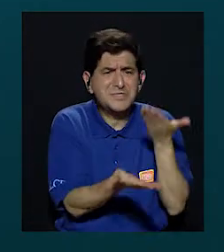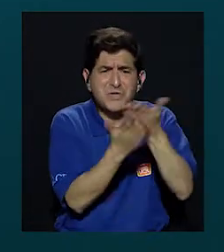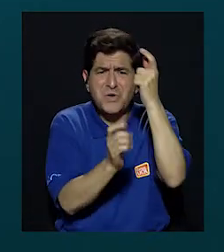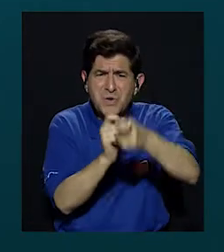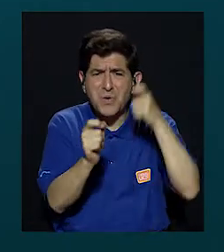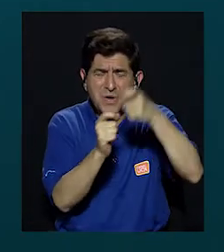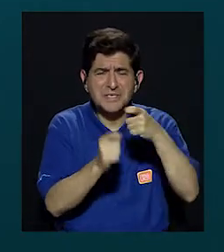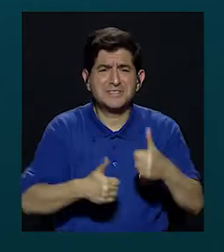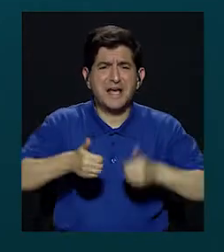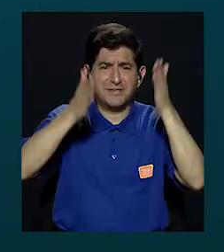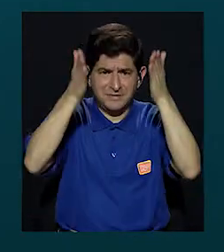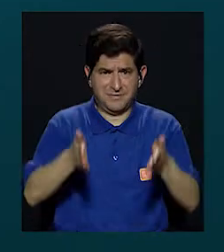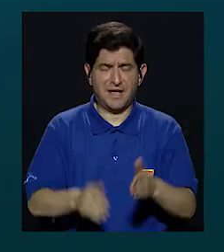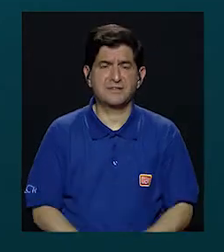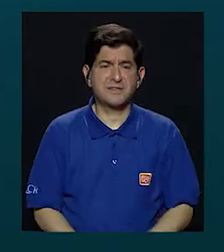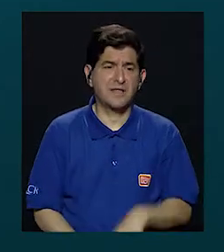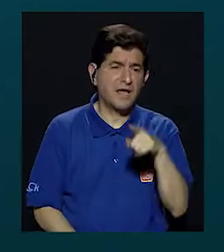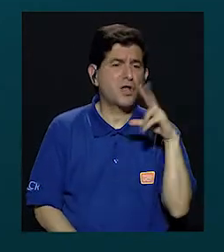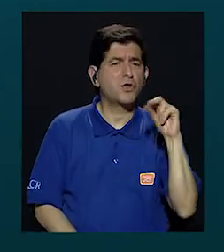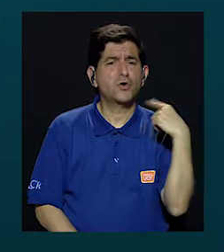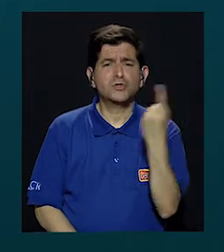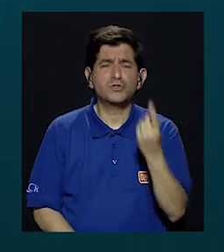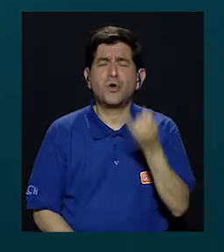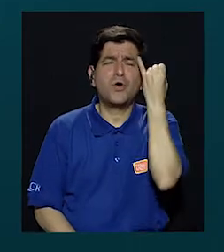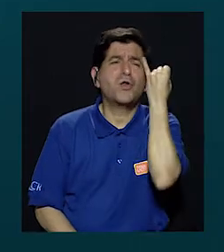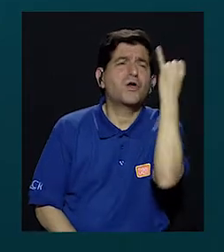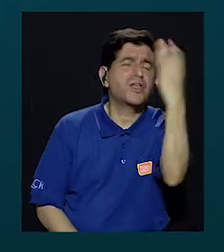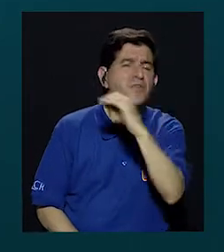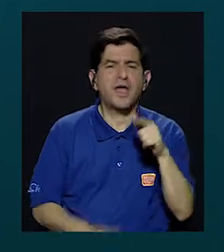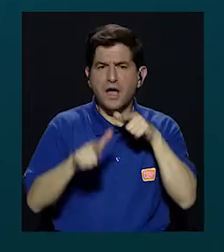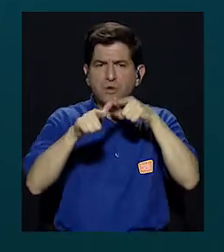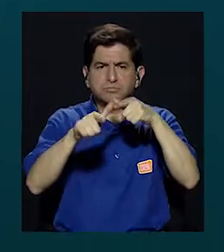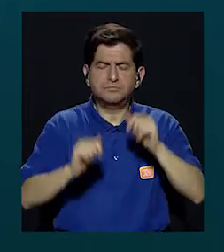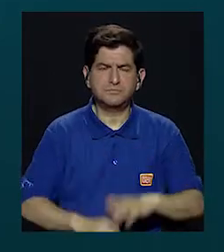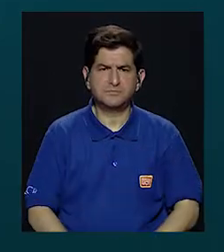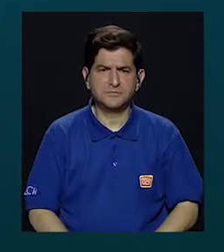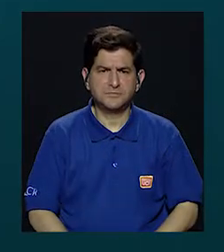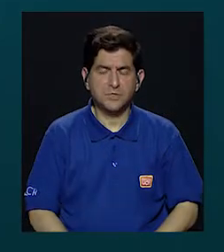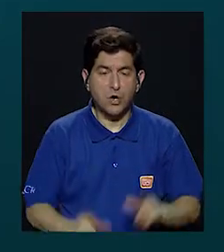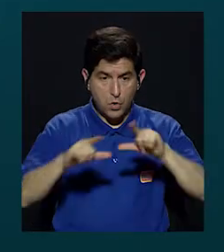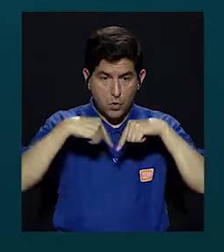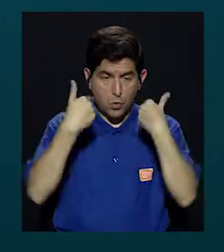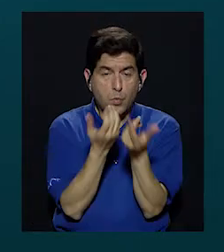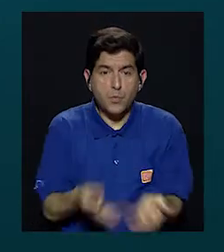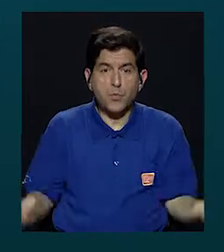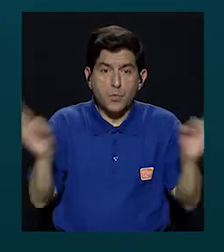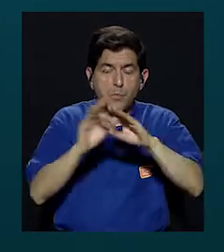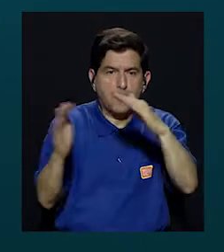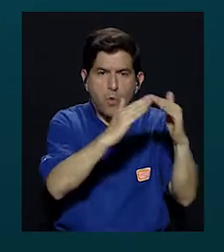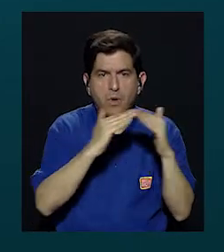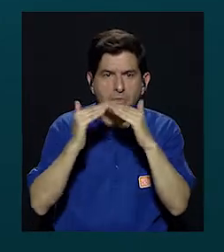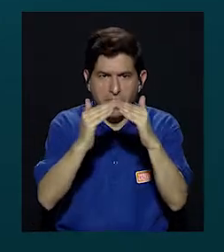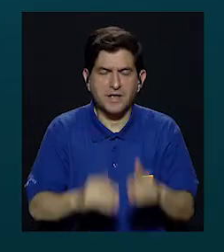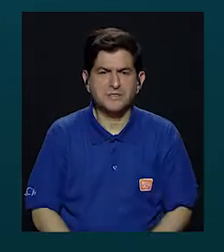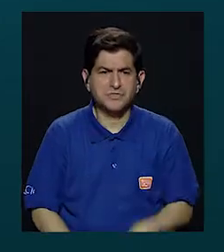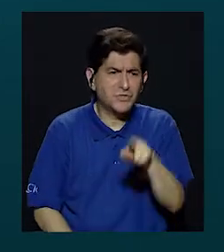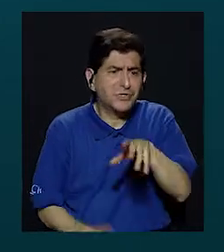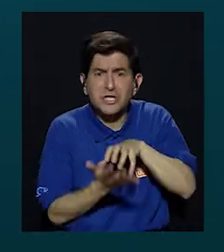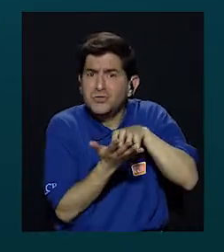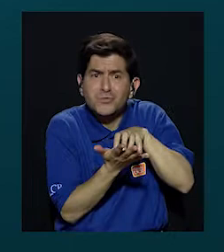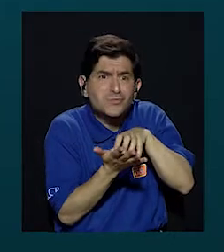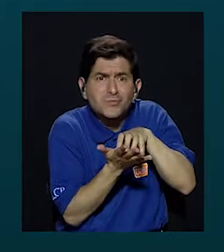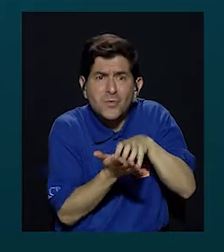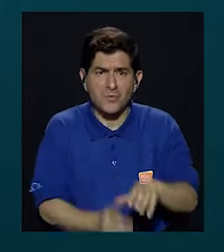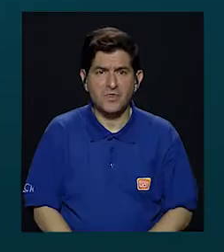de propuestas concretas de los candidatos que superen el idealismo o la exageración a un sector importante de la población lo